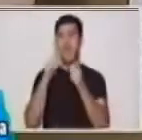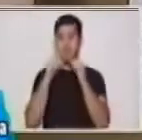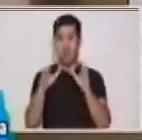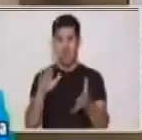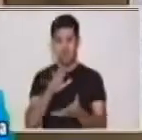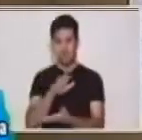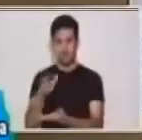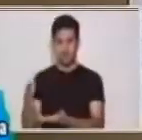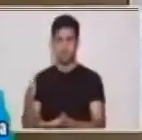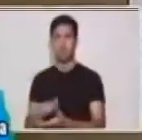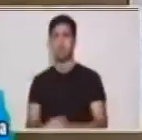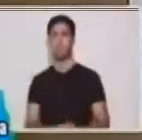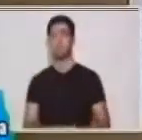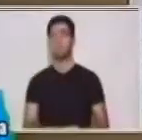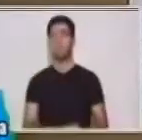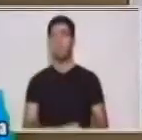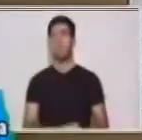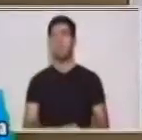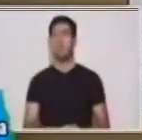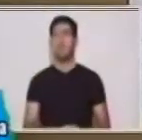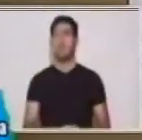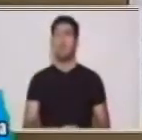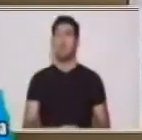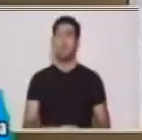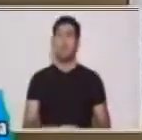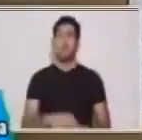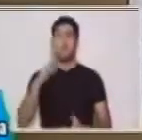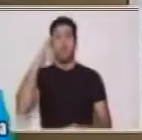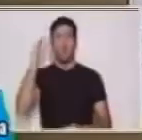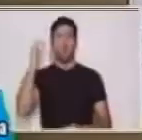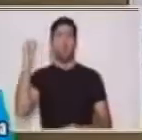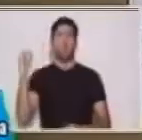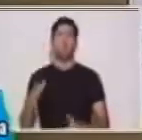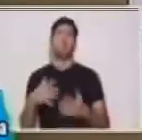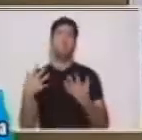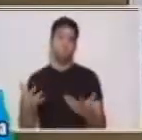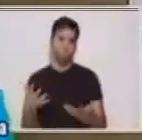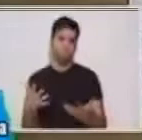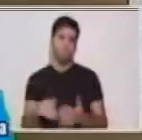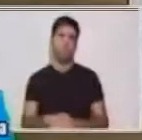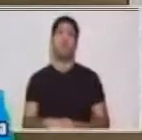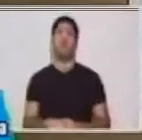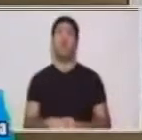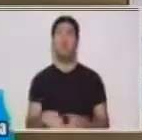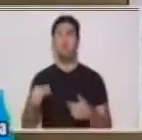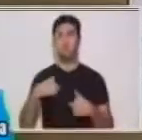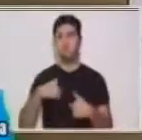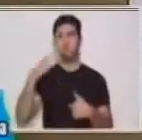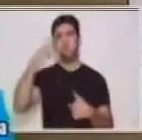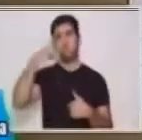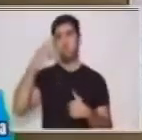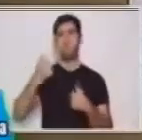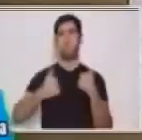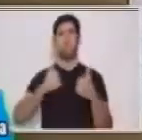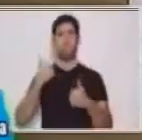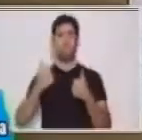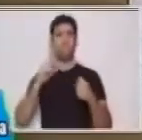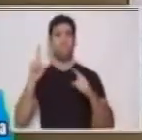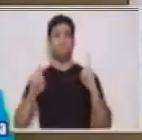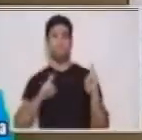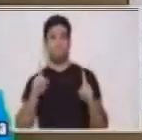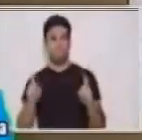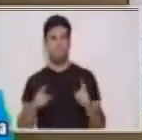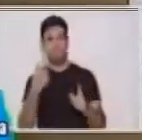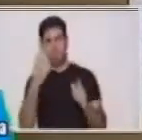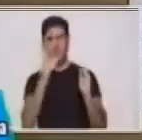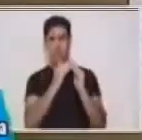Las mascotas. ¿Qué opinión tengo de las mascotas? Bueno, puedo formular preguntas. ¿Es bueno tener mascotas en